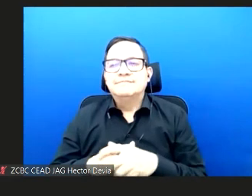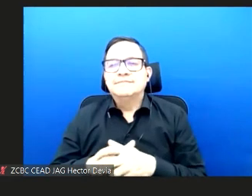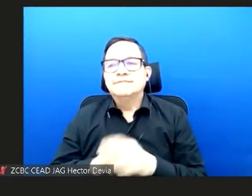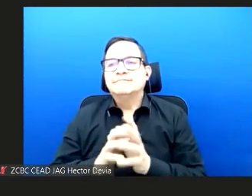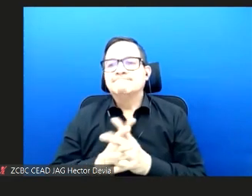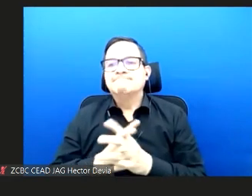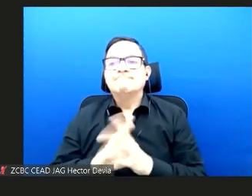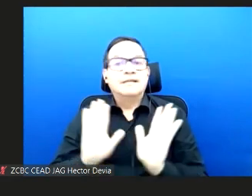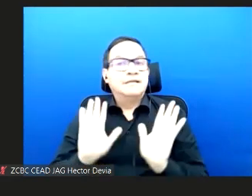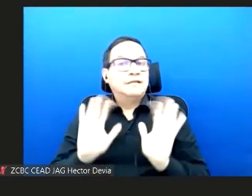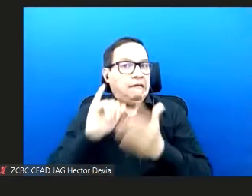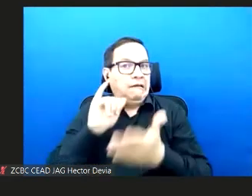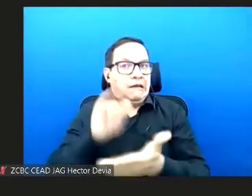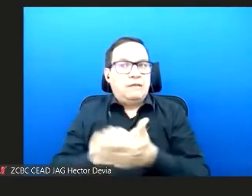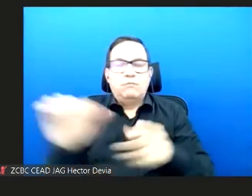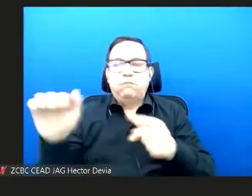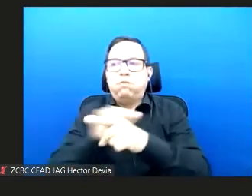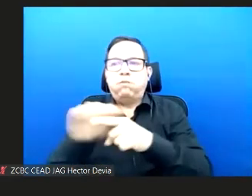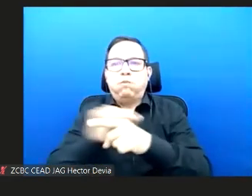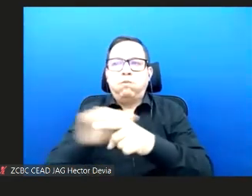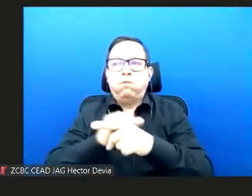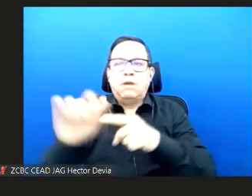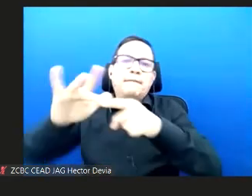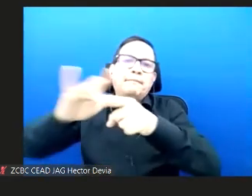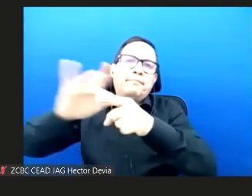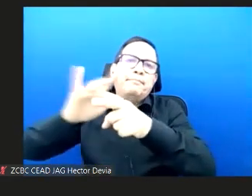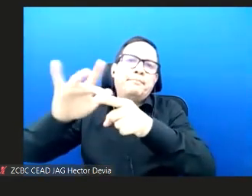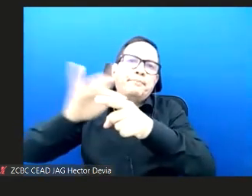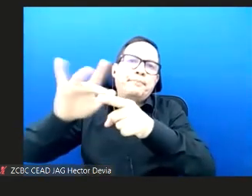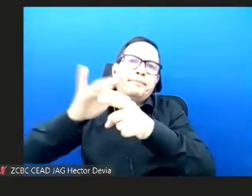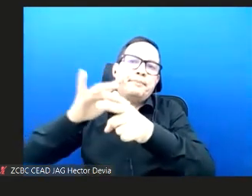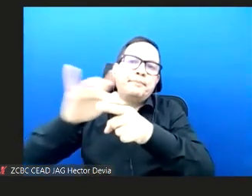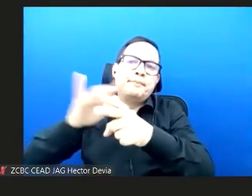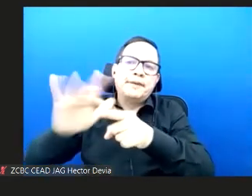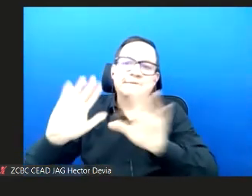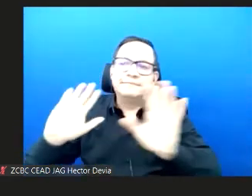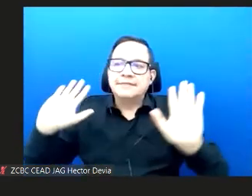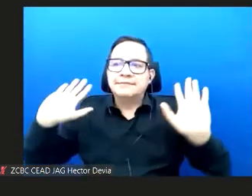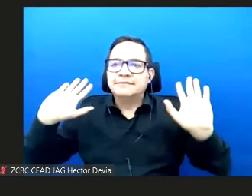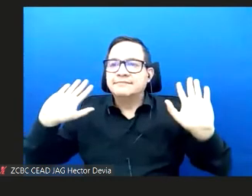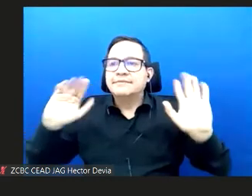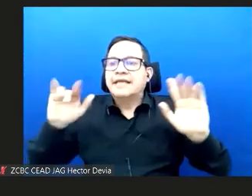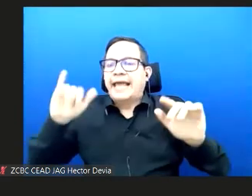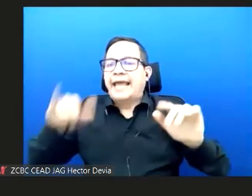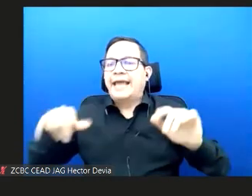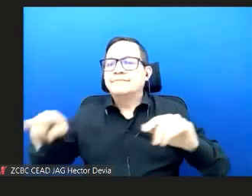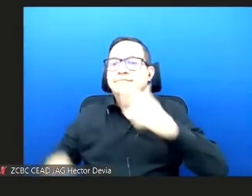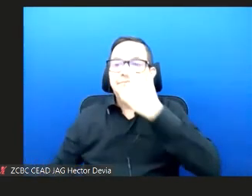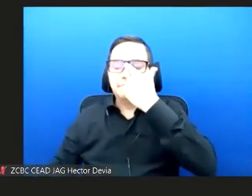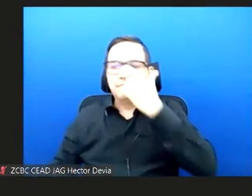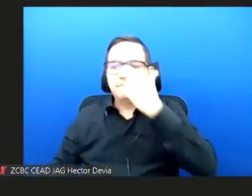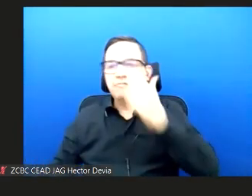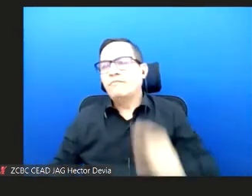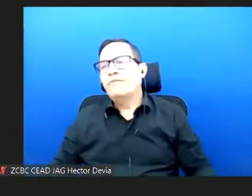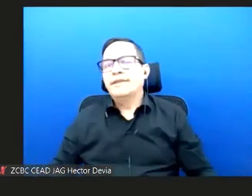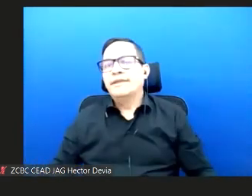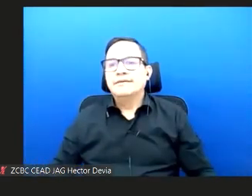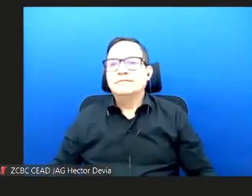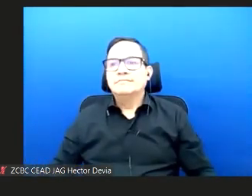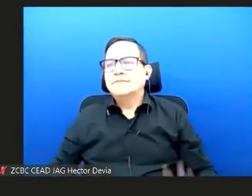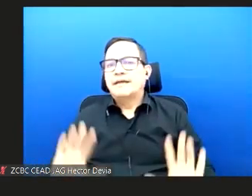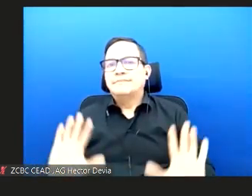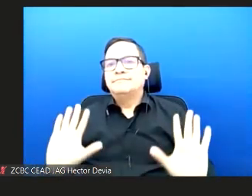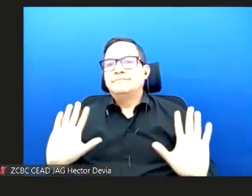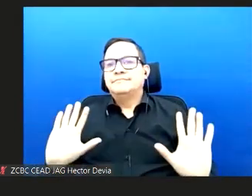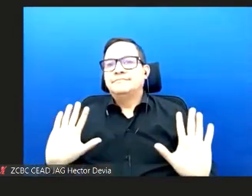Y esos fueron nuestros ejercicios aplicativos. Ay, aquí está. ¿Listo?